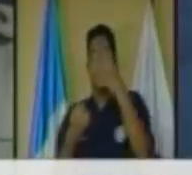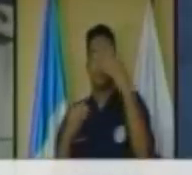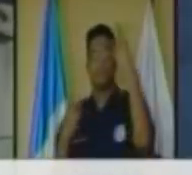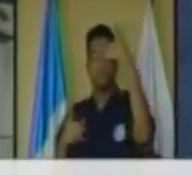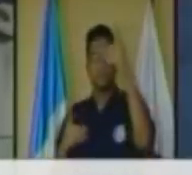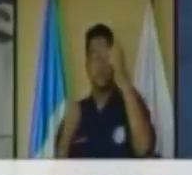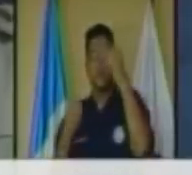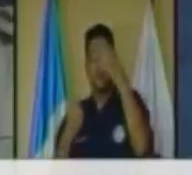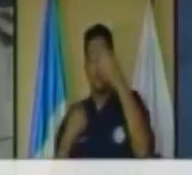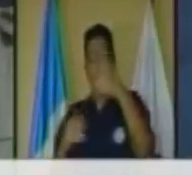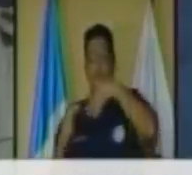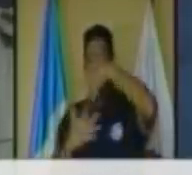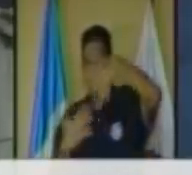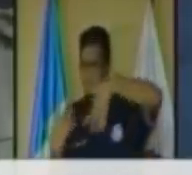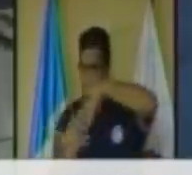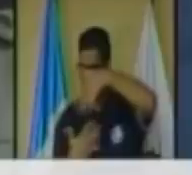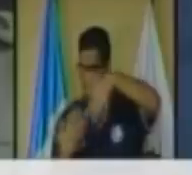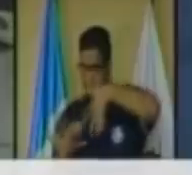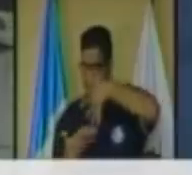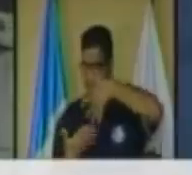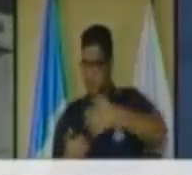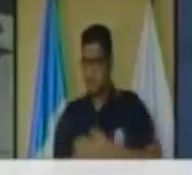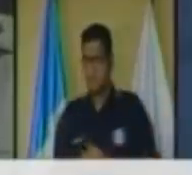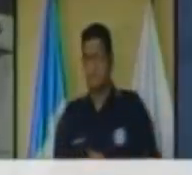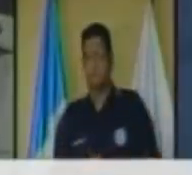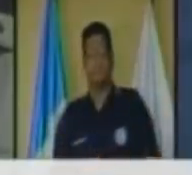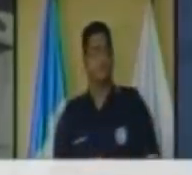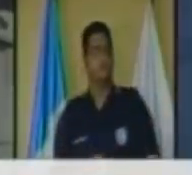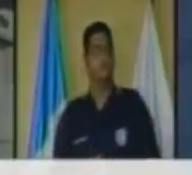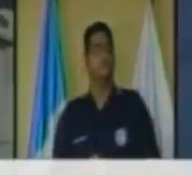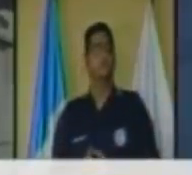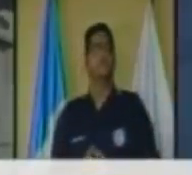actualizándose para que la población esté totalmente informada.